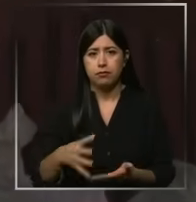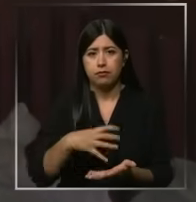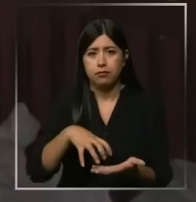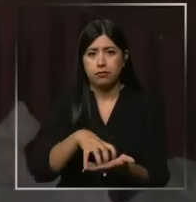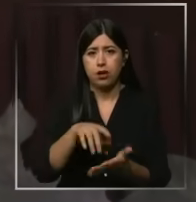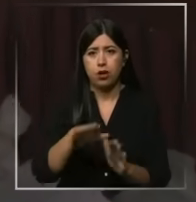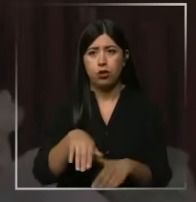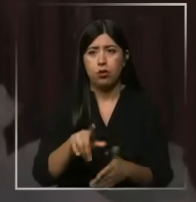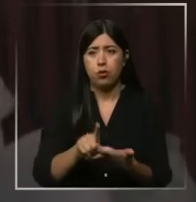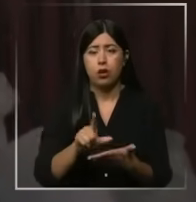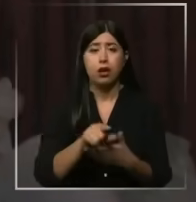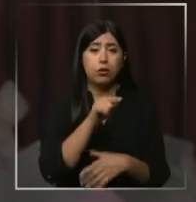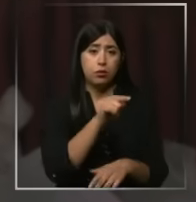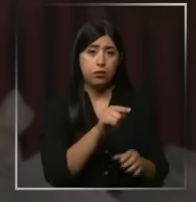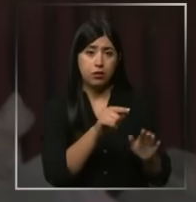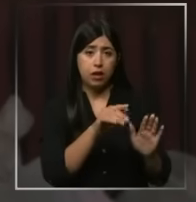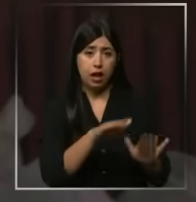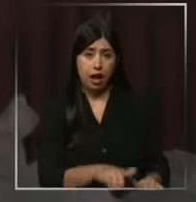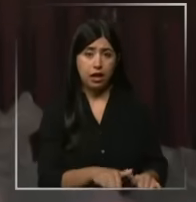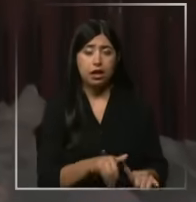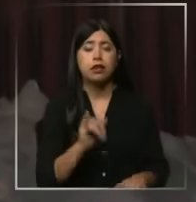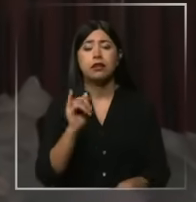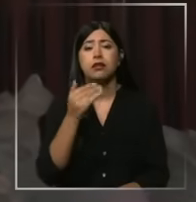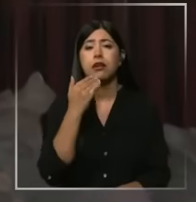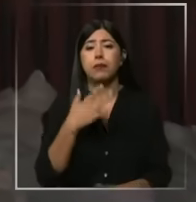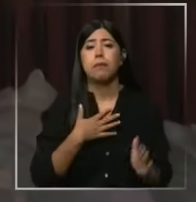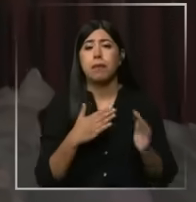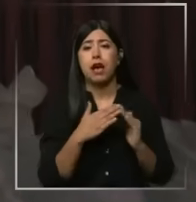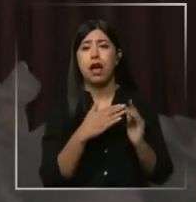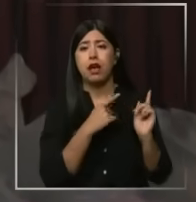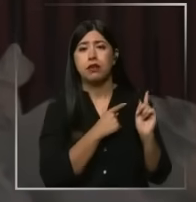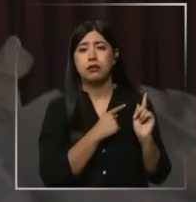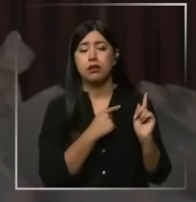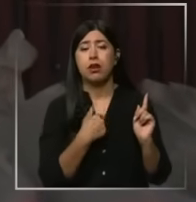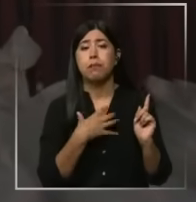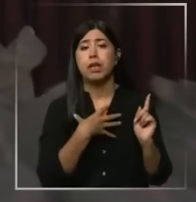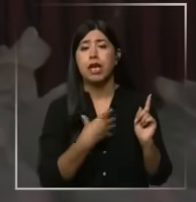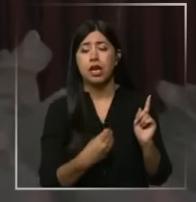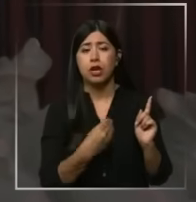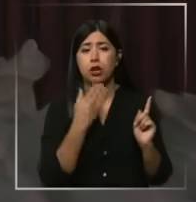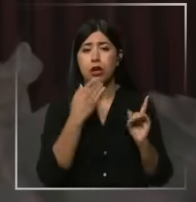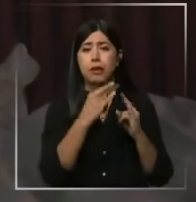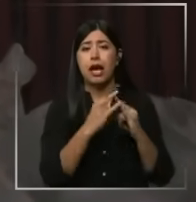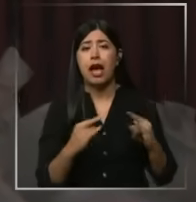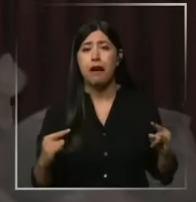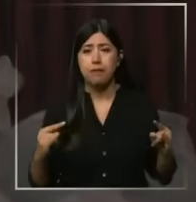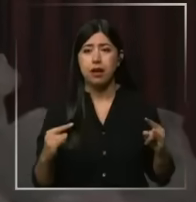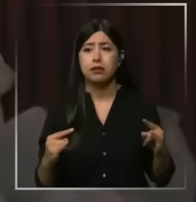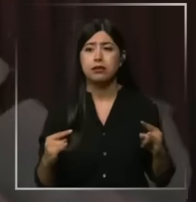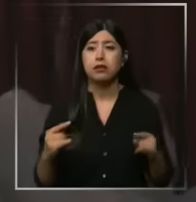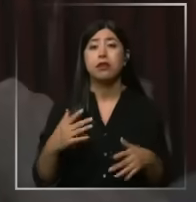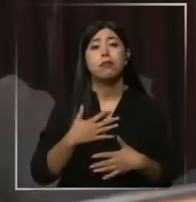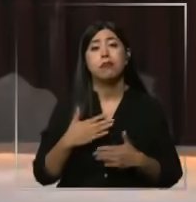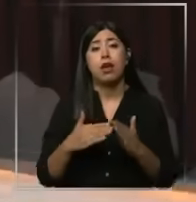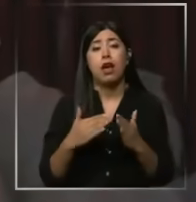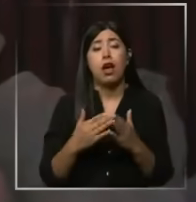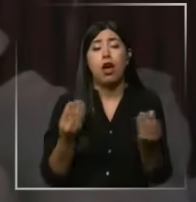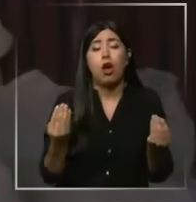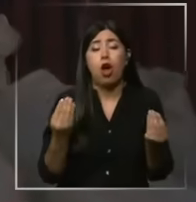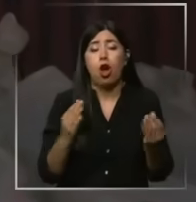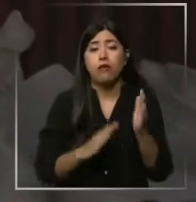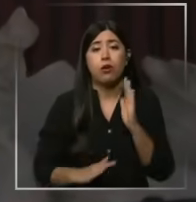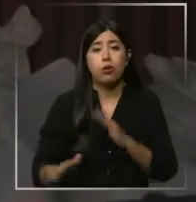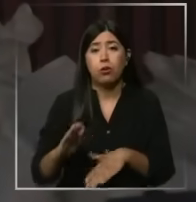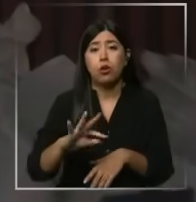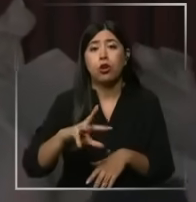sector. Ya, ¿y usted se está quedando por acá también? Acá, esta es mi casa. Ya. Estoy con mi hijo ahí y con usted las carpas. ¿Está cuidando acá además en mi casa, el terreno? Obvio. Si